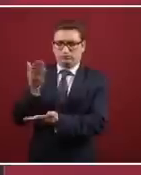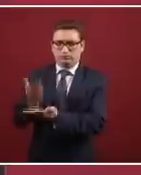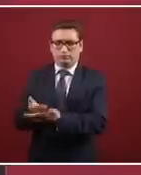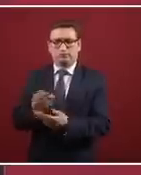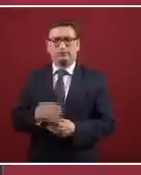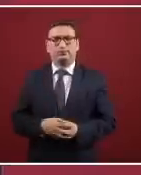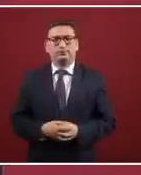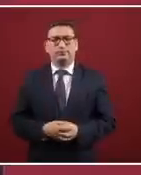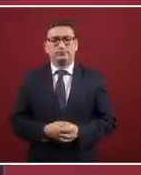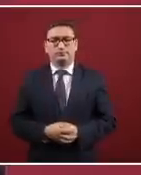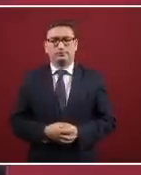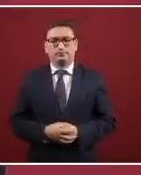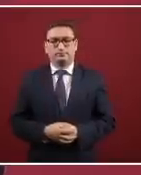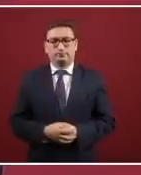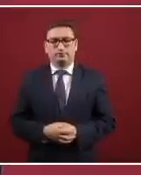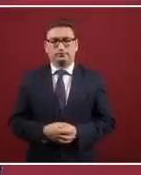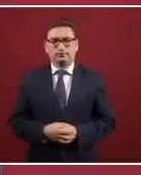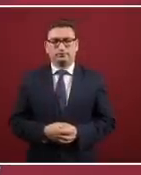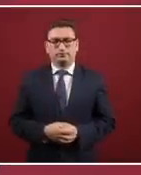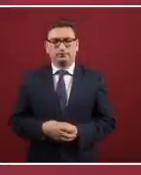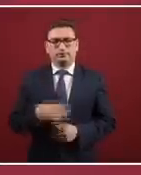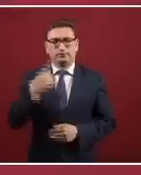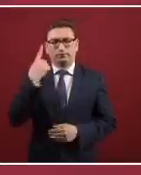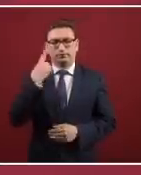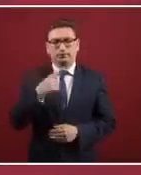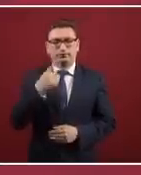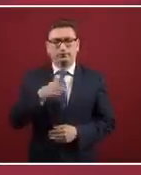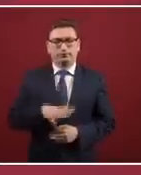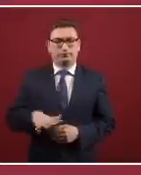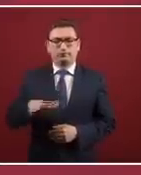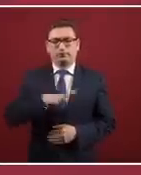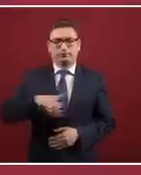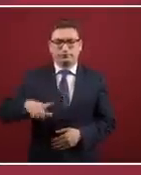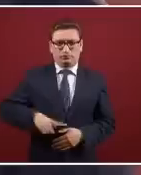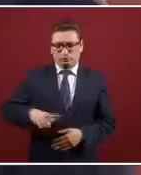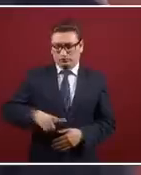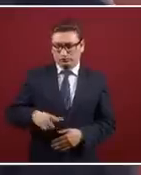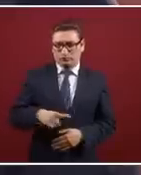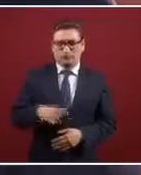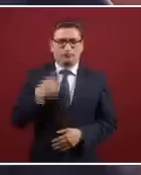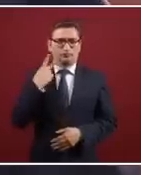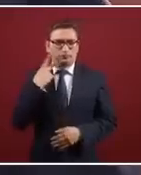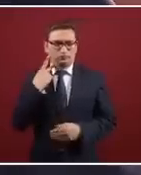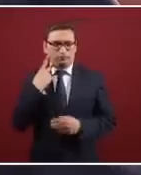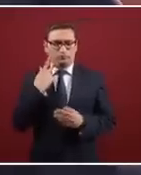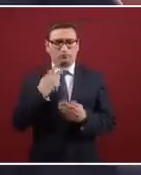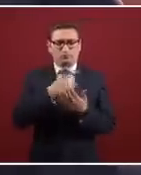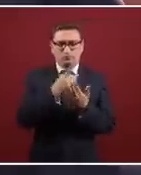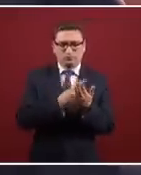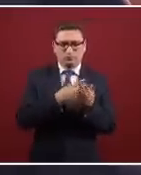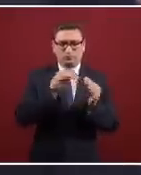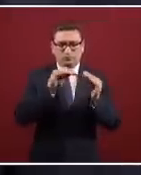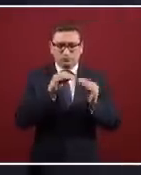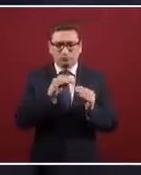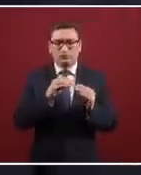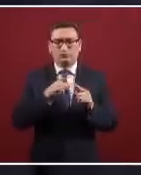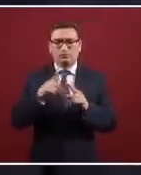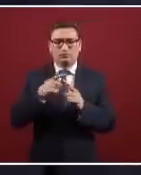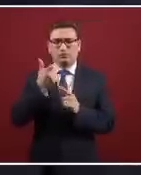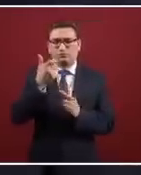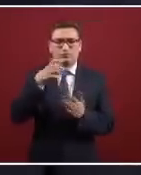para la aplicación de una política de austeridad republicana. Ahí viene. Ahora, por